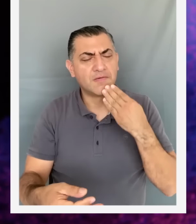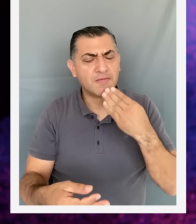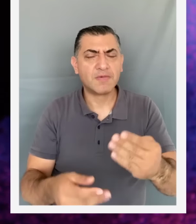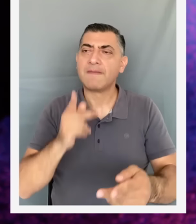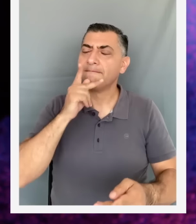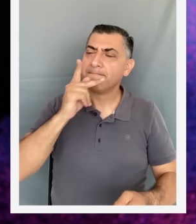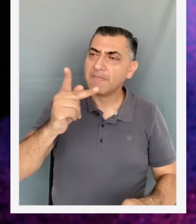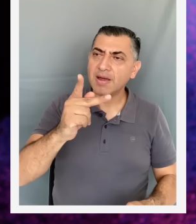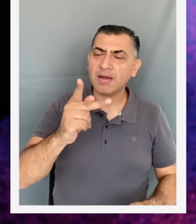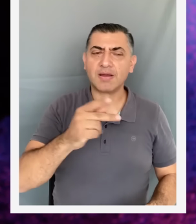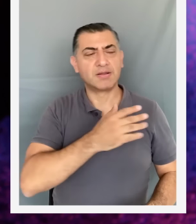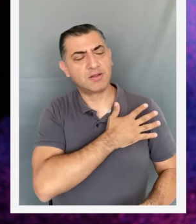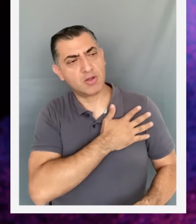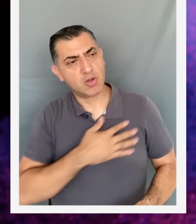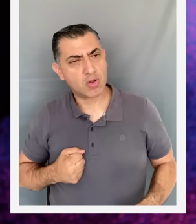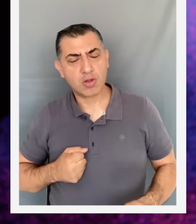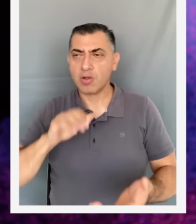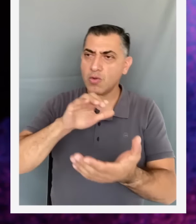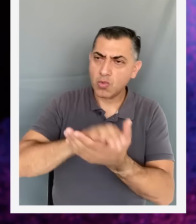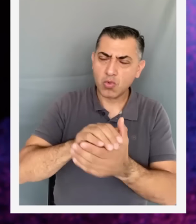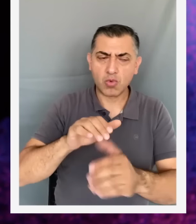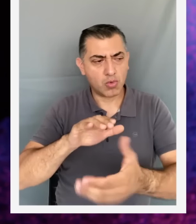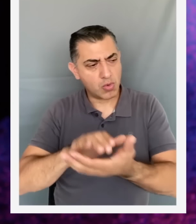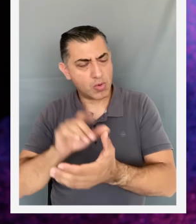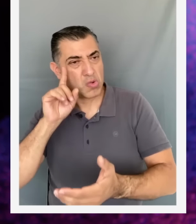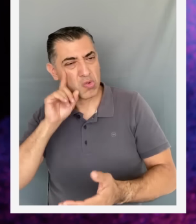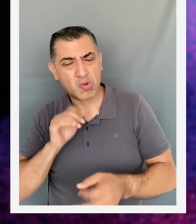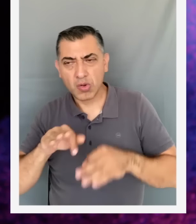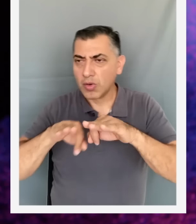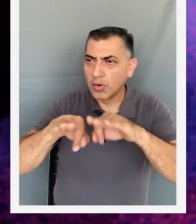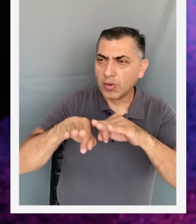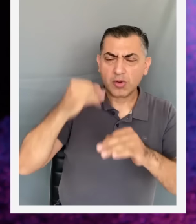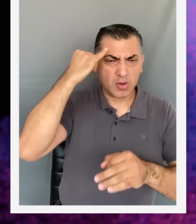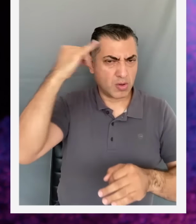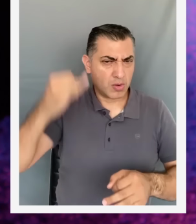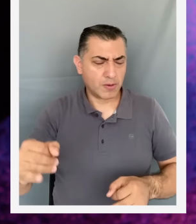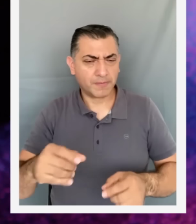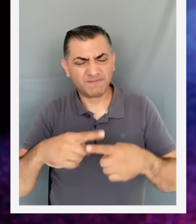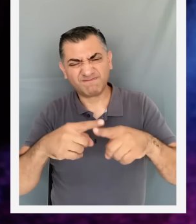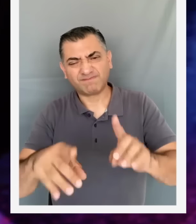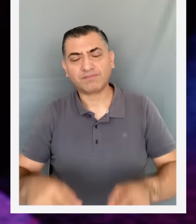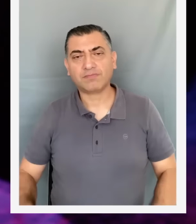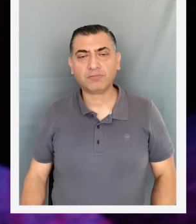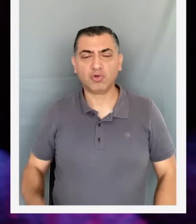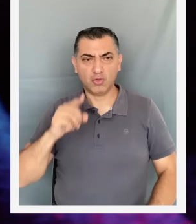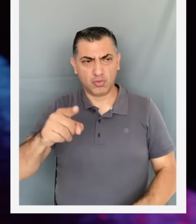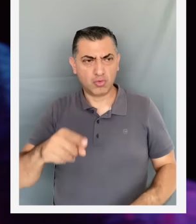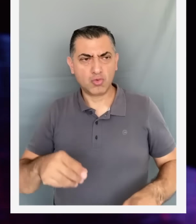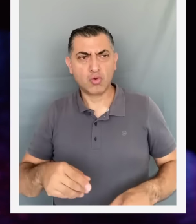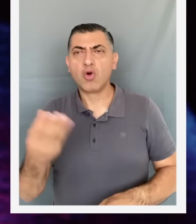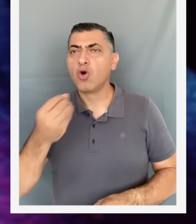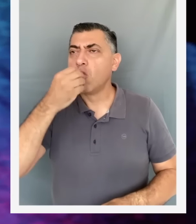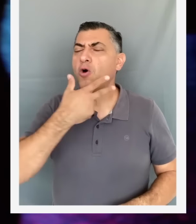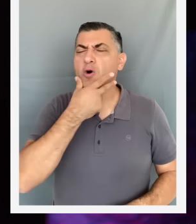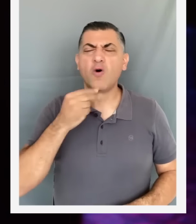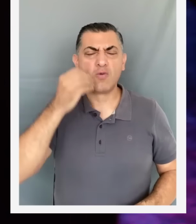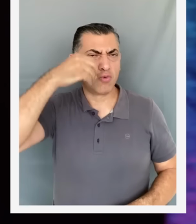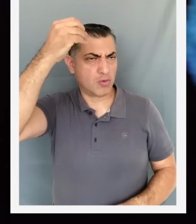padres e hijos esposo esposa empleados este jefe etcétera que te conviertas en un hombre de oración